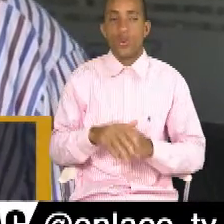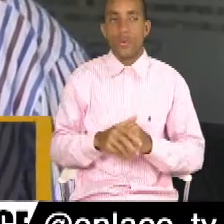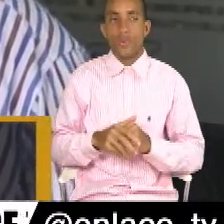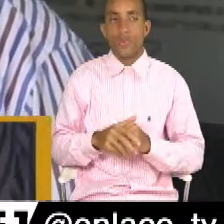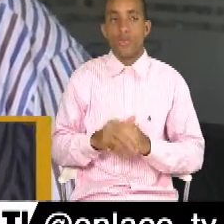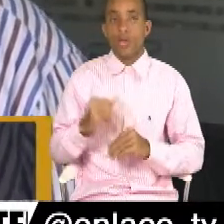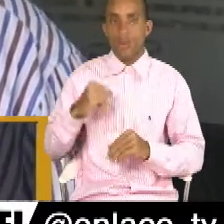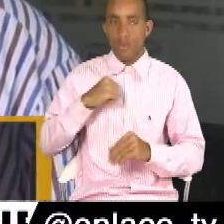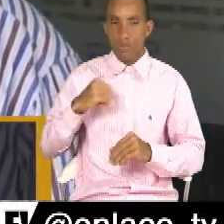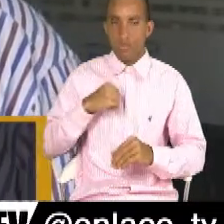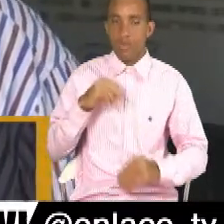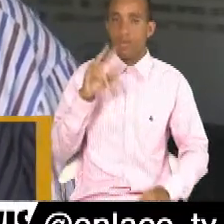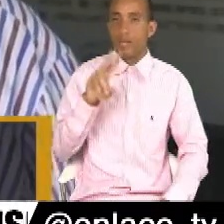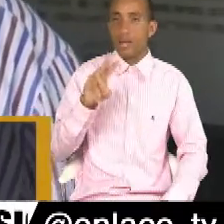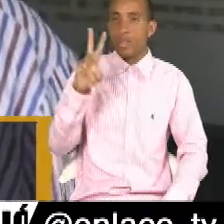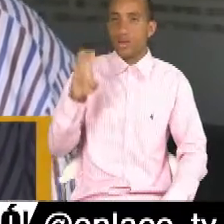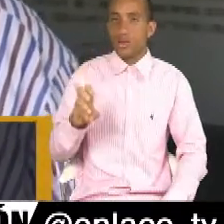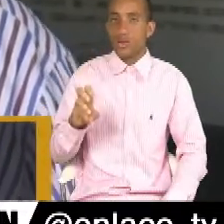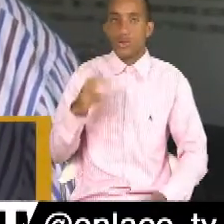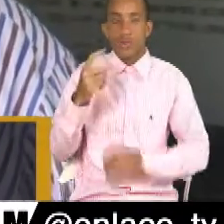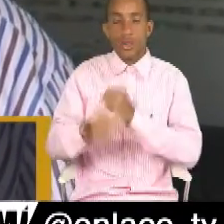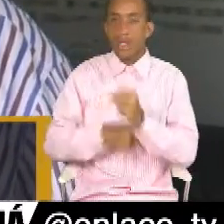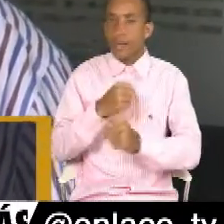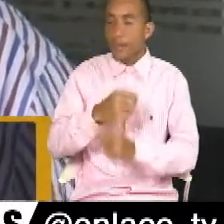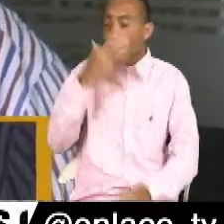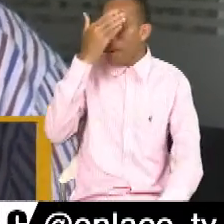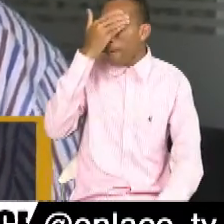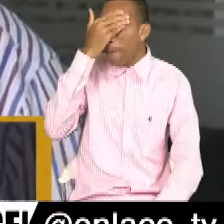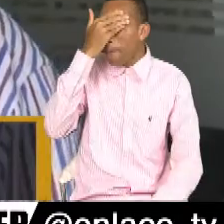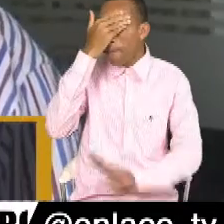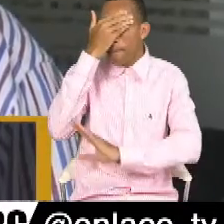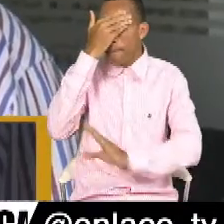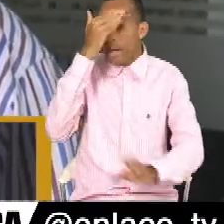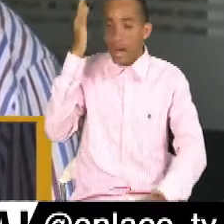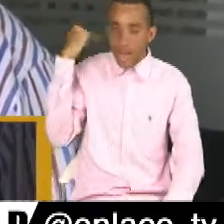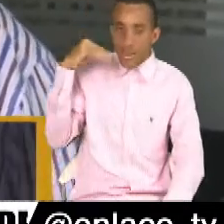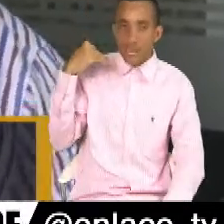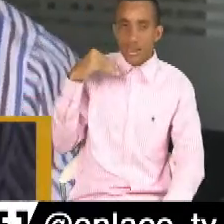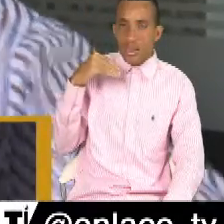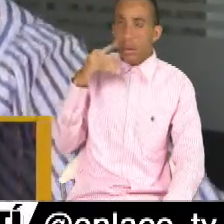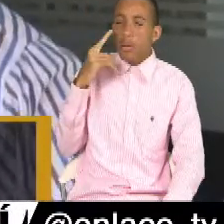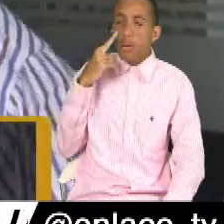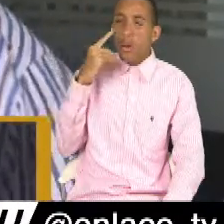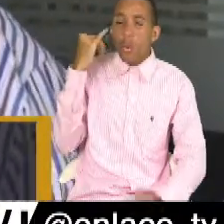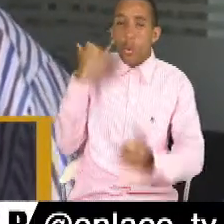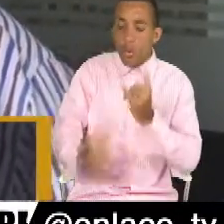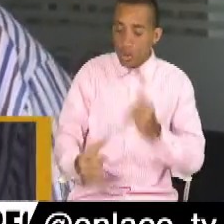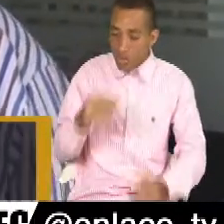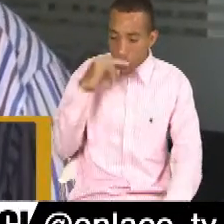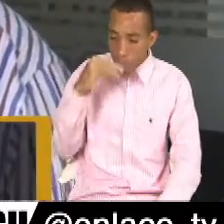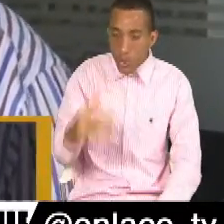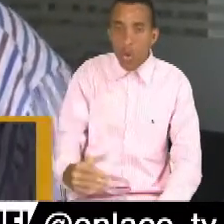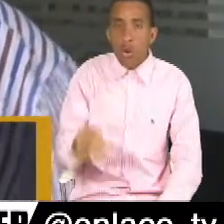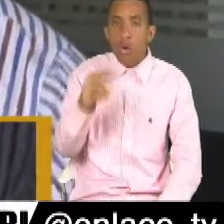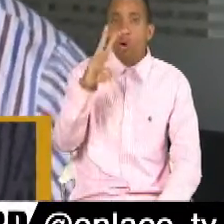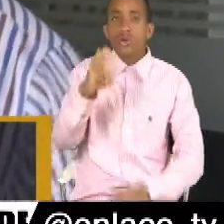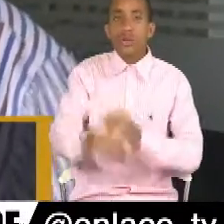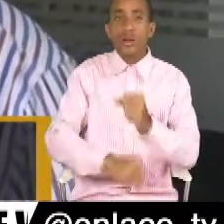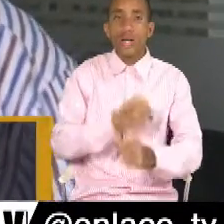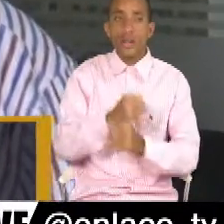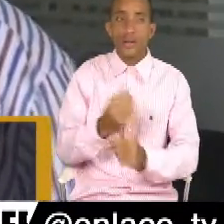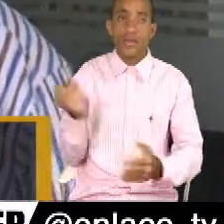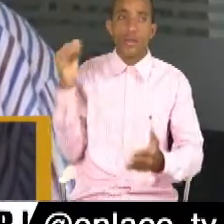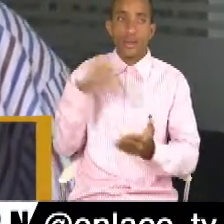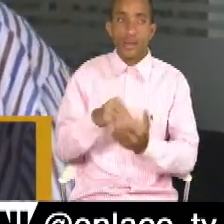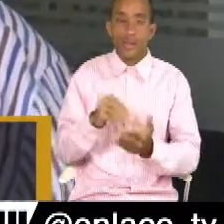tengo 28 años que no sé nada de él. La última vez que lo vi yo tenía 8 años. Y pues esta es la segunda oportunidad en que vengo a buscarlo a Barranca Bermeja, porque aquí era